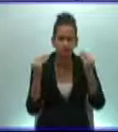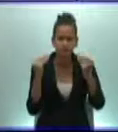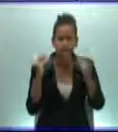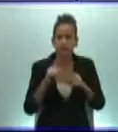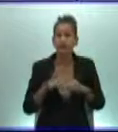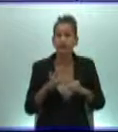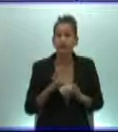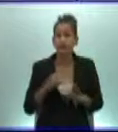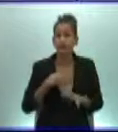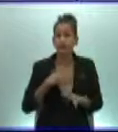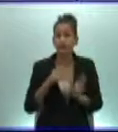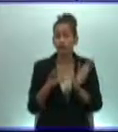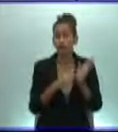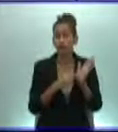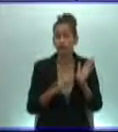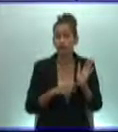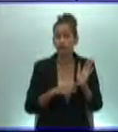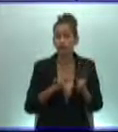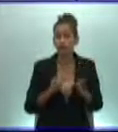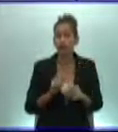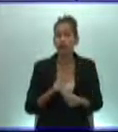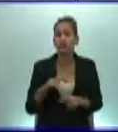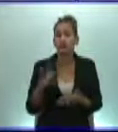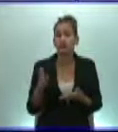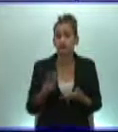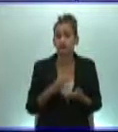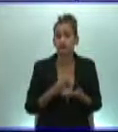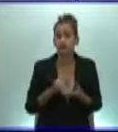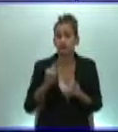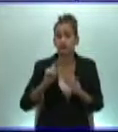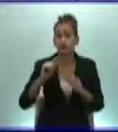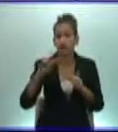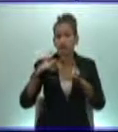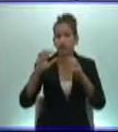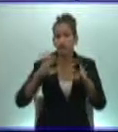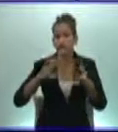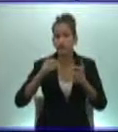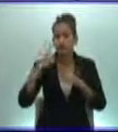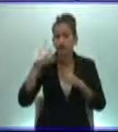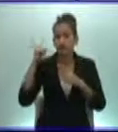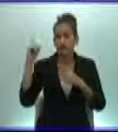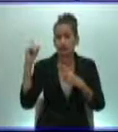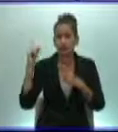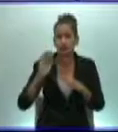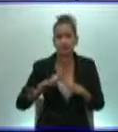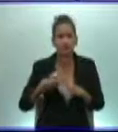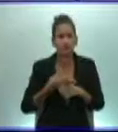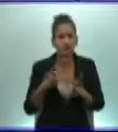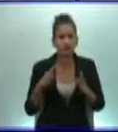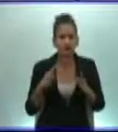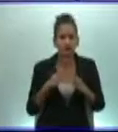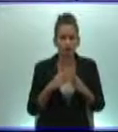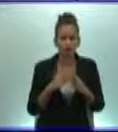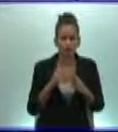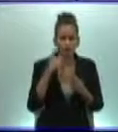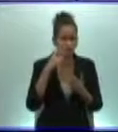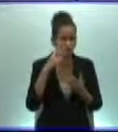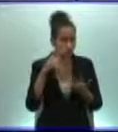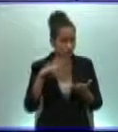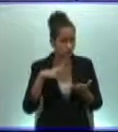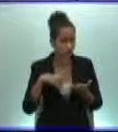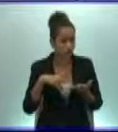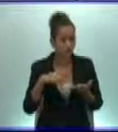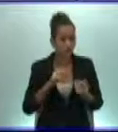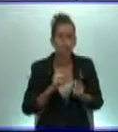tienes los elementos marcados en tu figura, puedes luego en casa sentarte y conformar tu